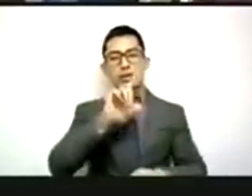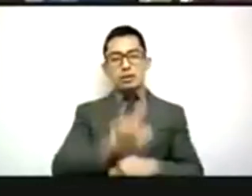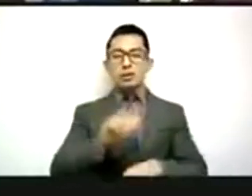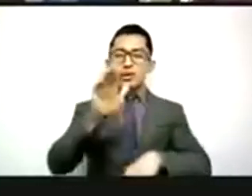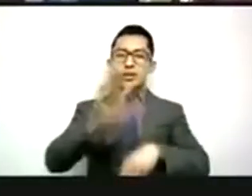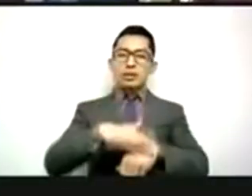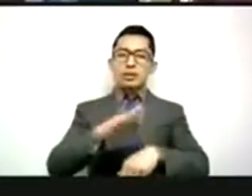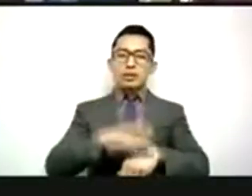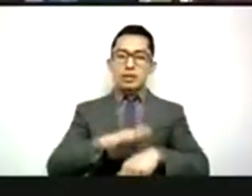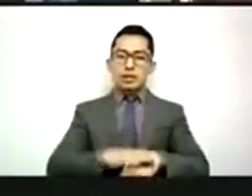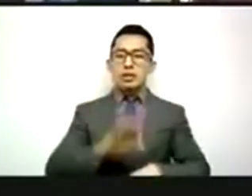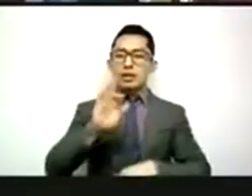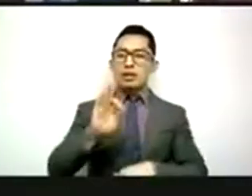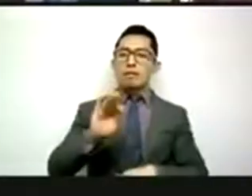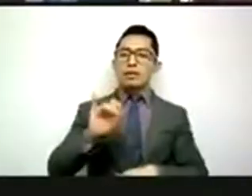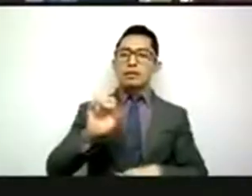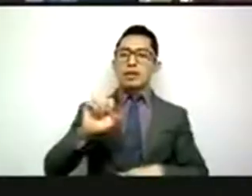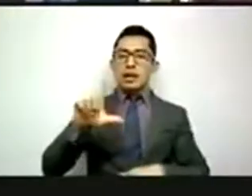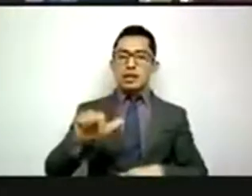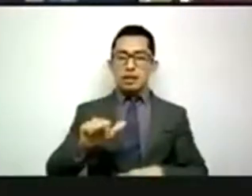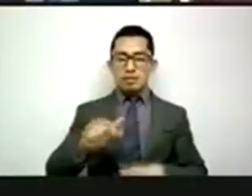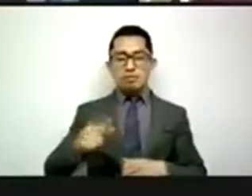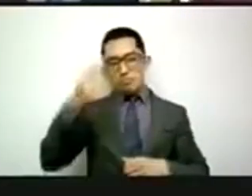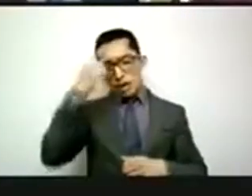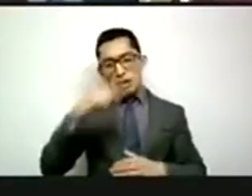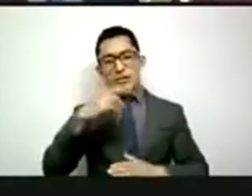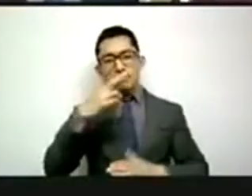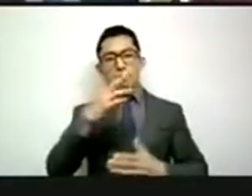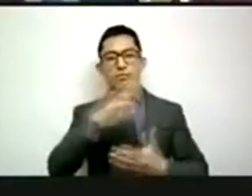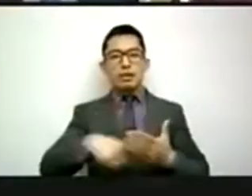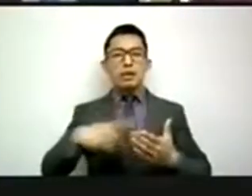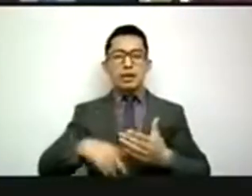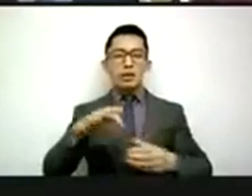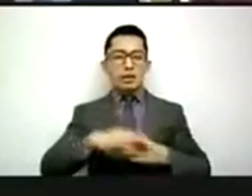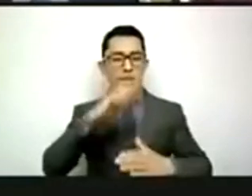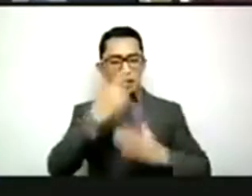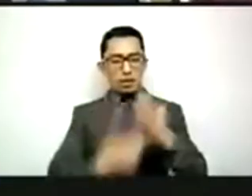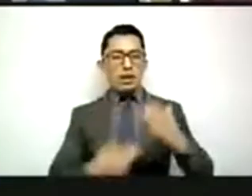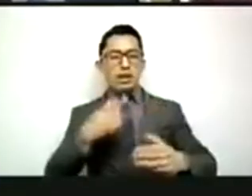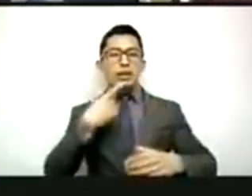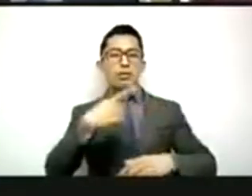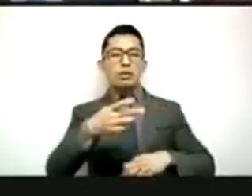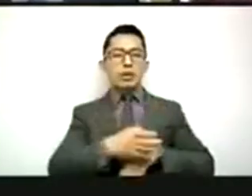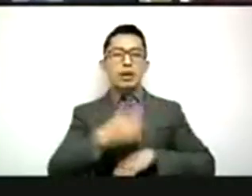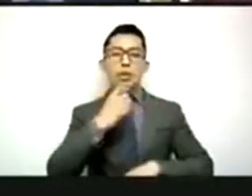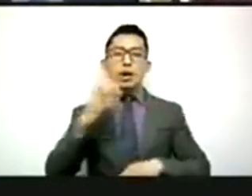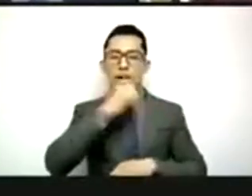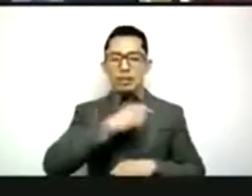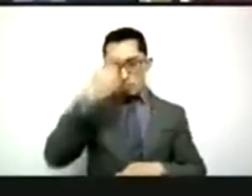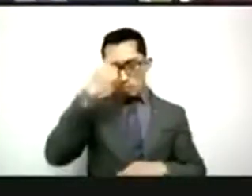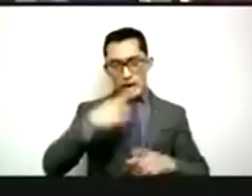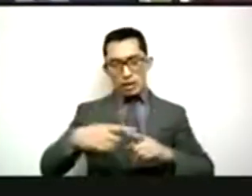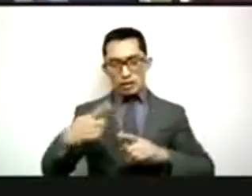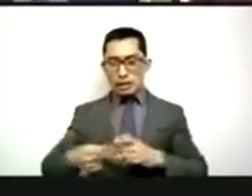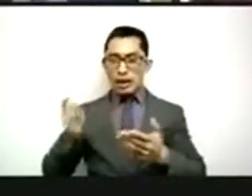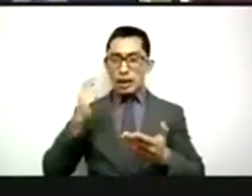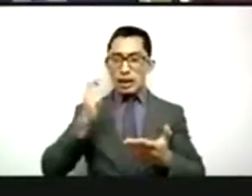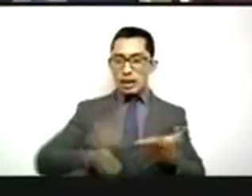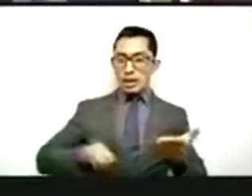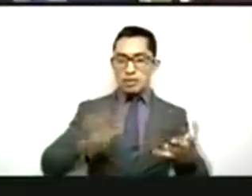la Fiscalía en materia de delitos electorales de Aguascalientes para los efectos establecidos en el